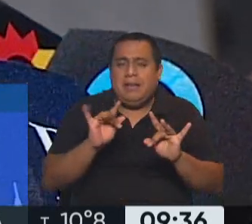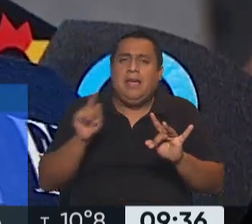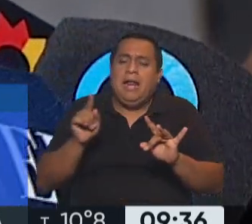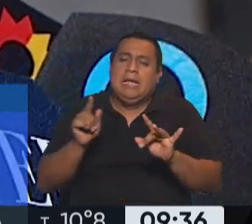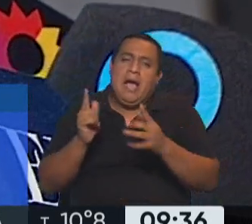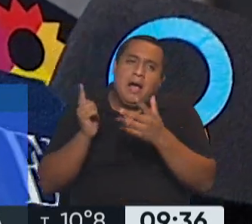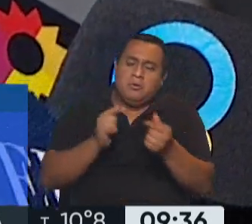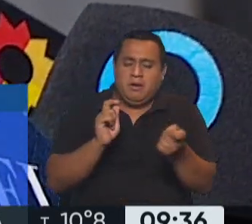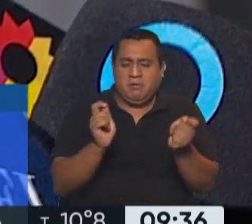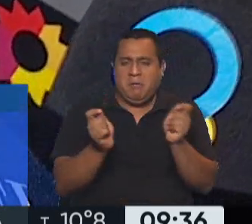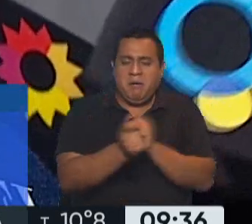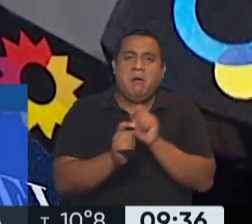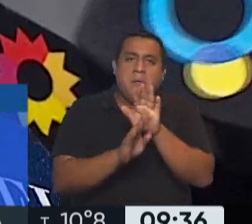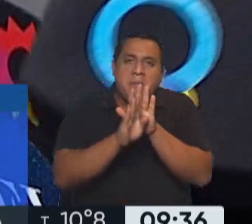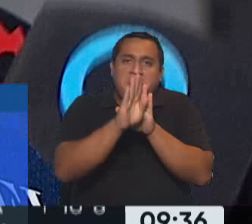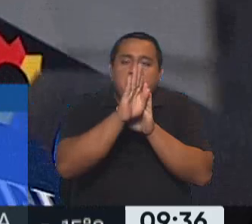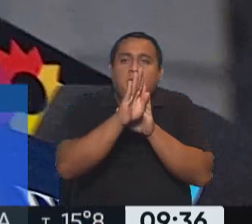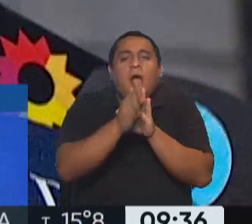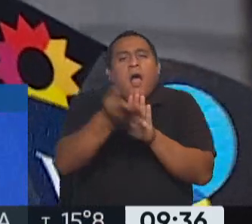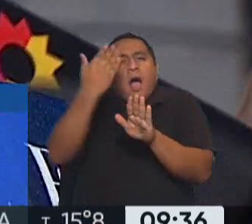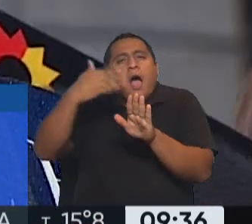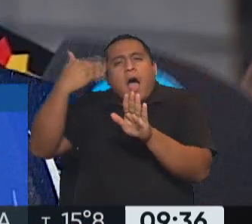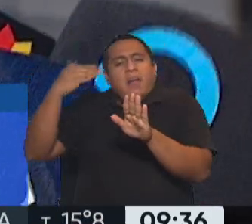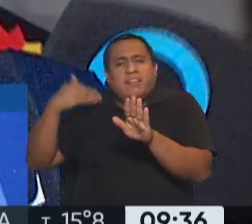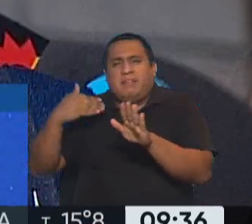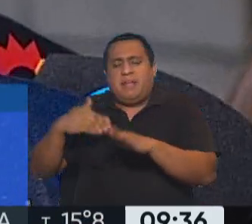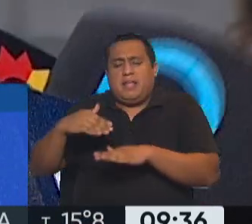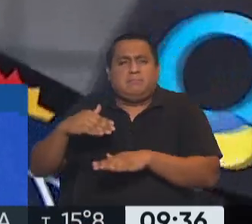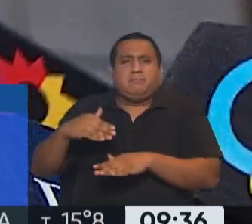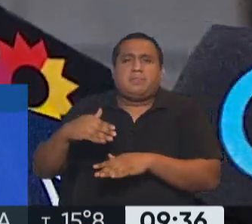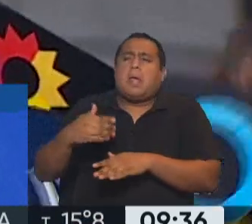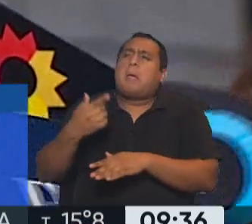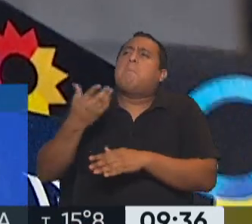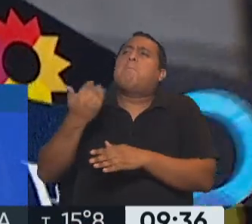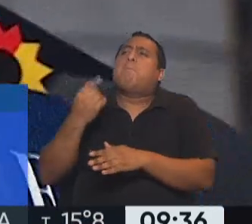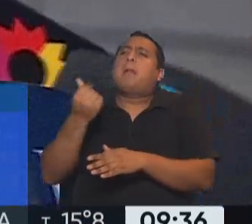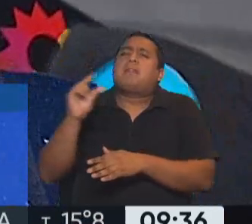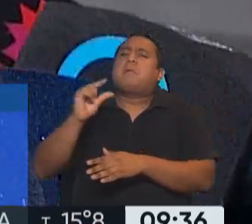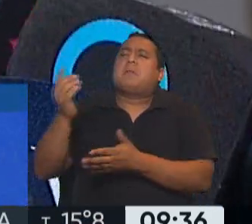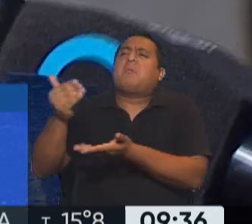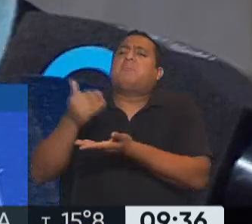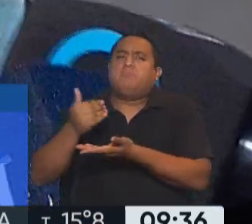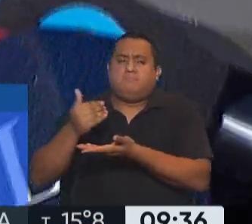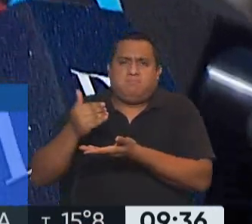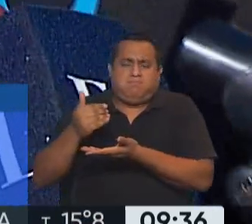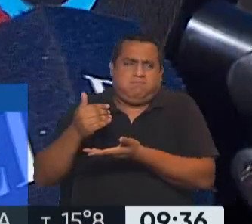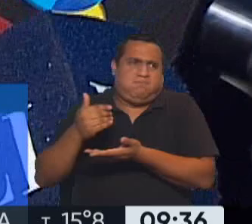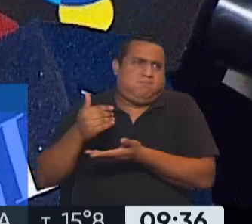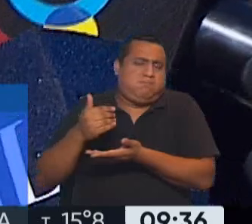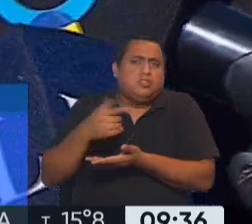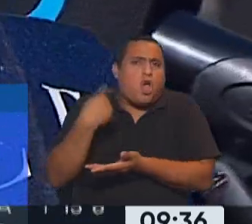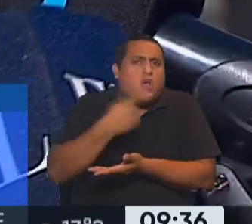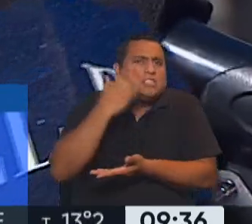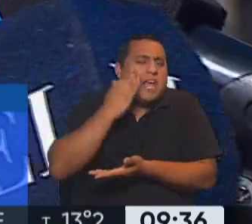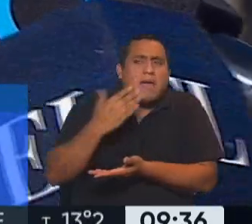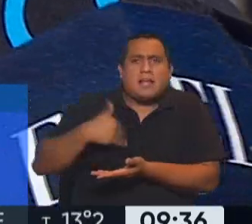un crédito que se tomó en forma muy irresponsable, sin posibilidad de repago. Todo el mundo sabe que Argentina no iba a estar en